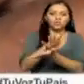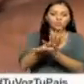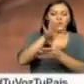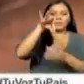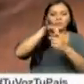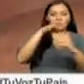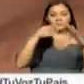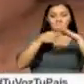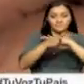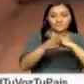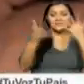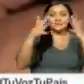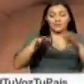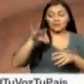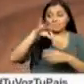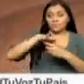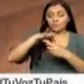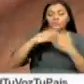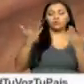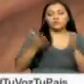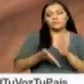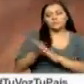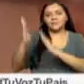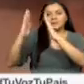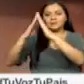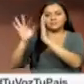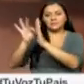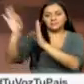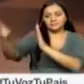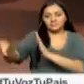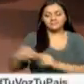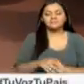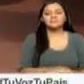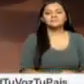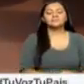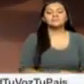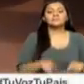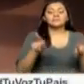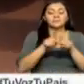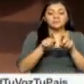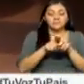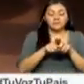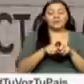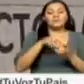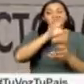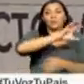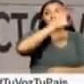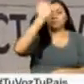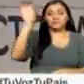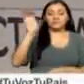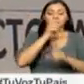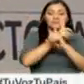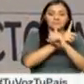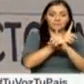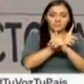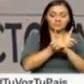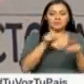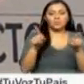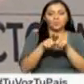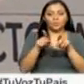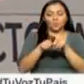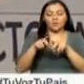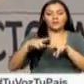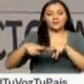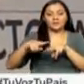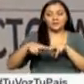para luego del sufragio llevarlos a sus domicilios. En provincia, tanto las personas con discapacidad como las cooperativas de taxis y